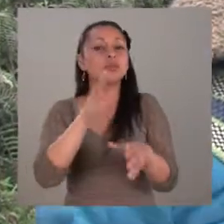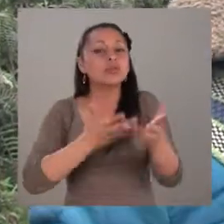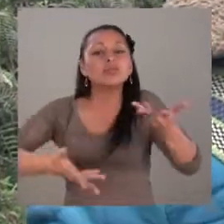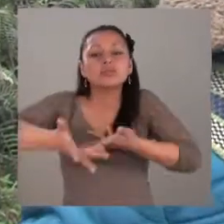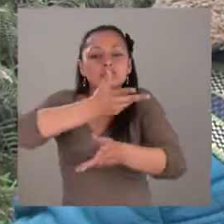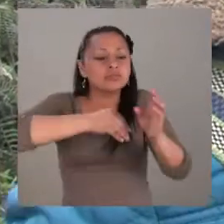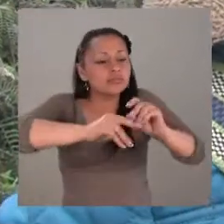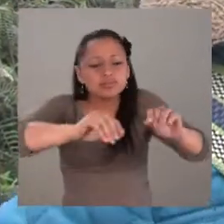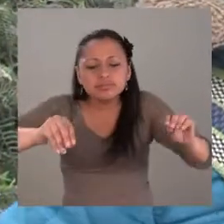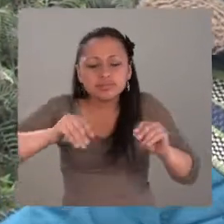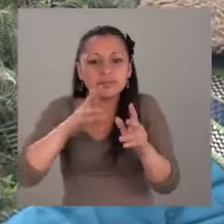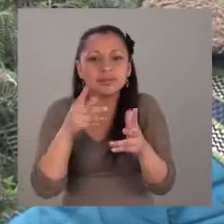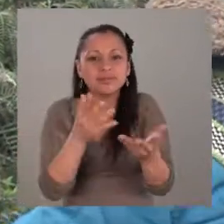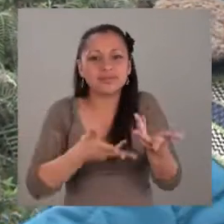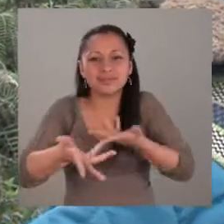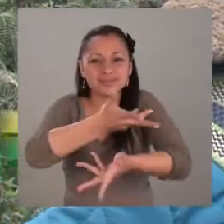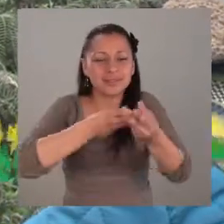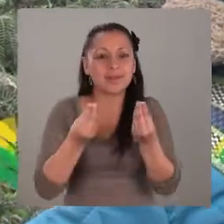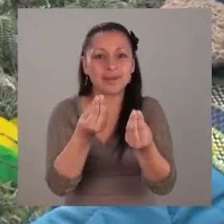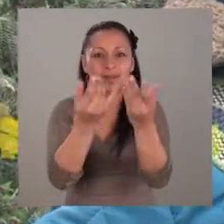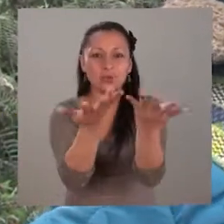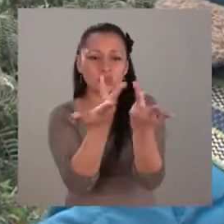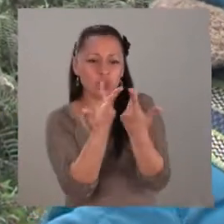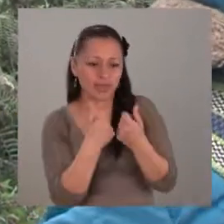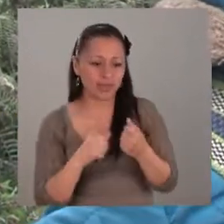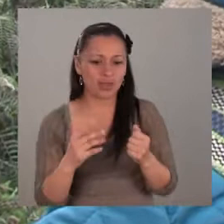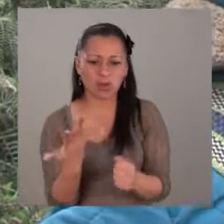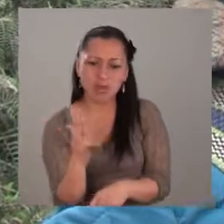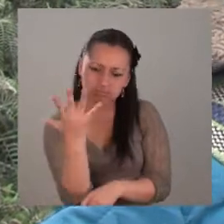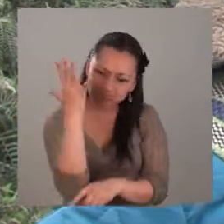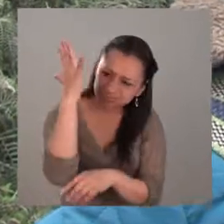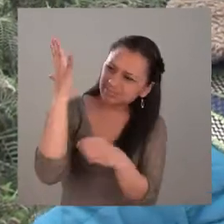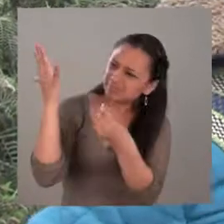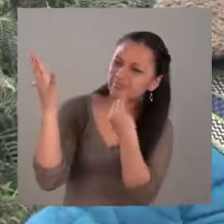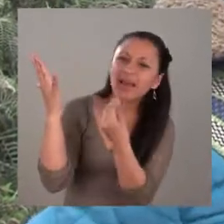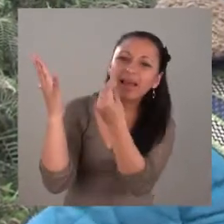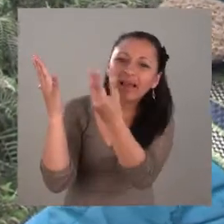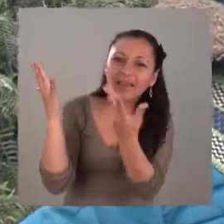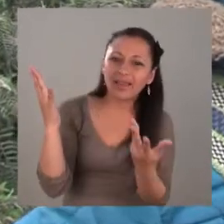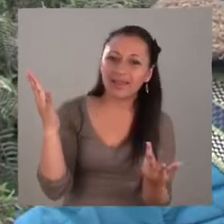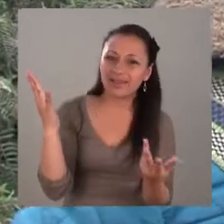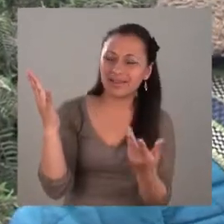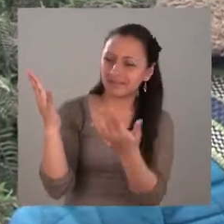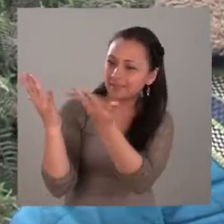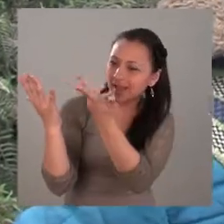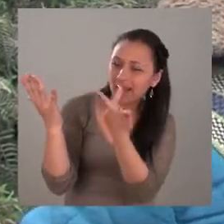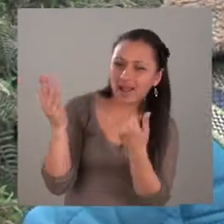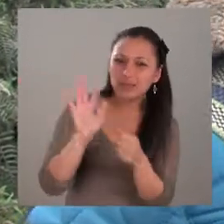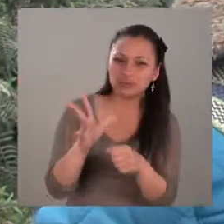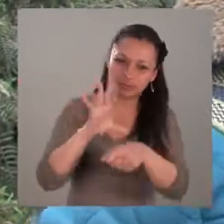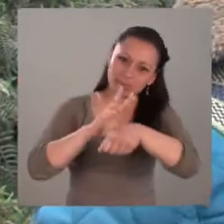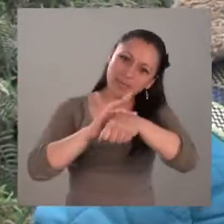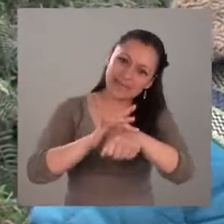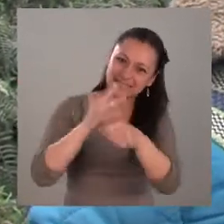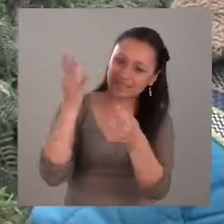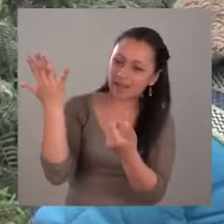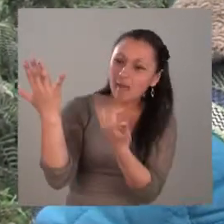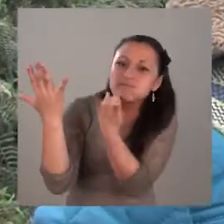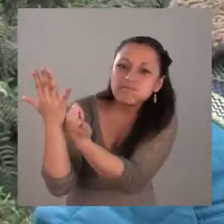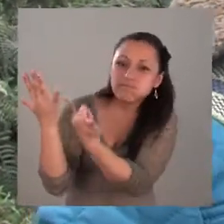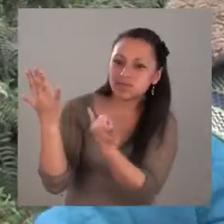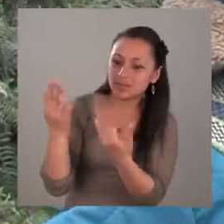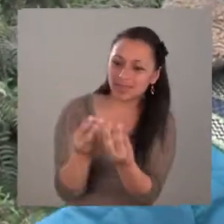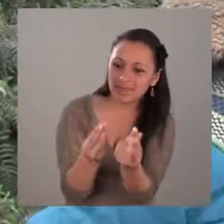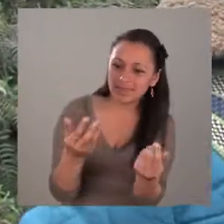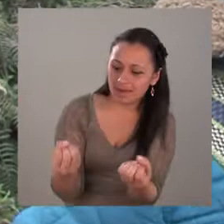recorrer el territorio, ellos nos cuenten de las plantas, para qué sirven, para, no sé, creo que la medicina